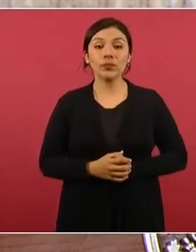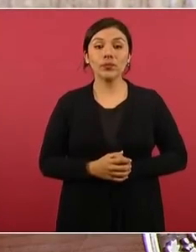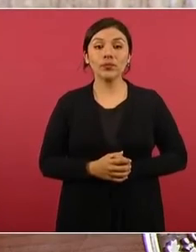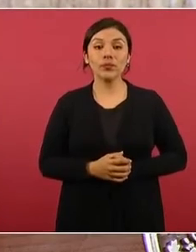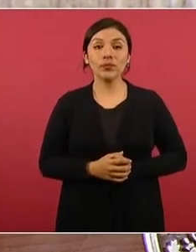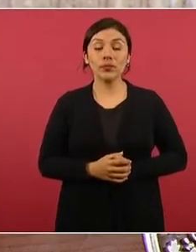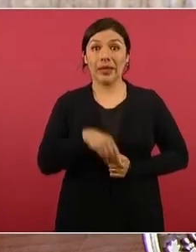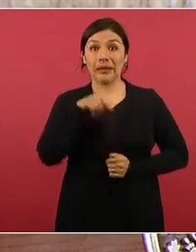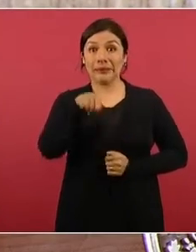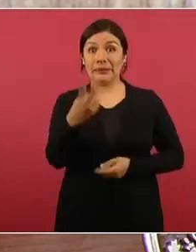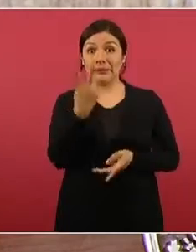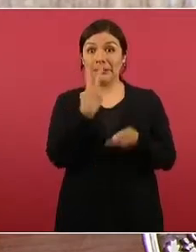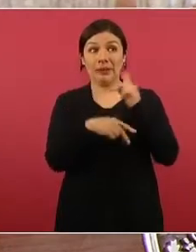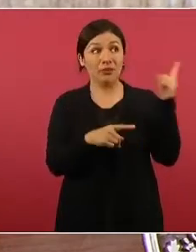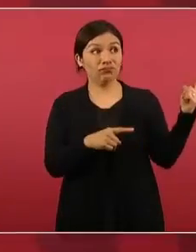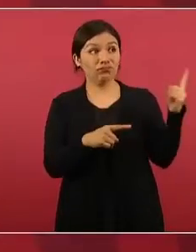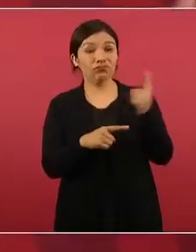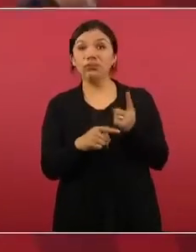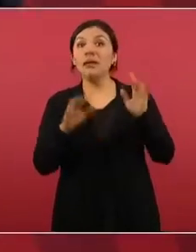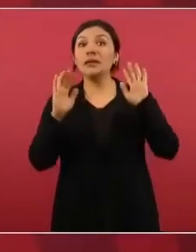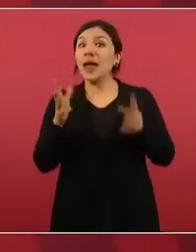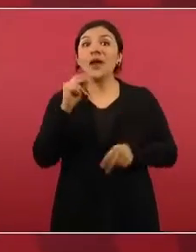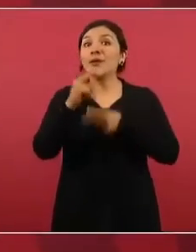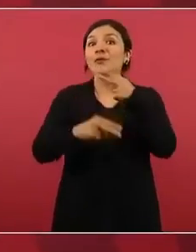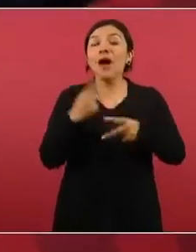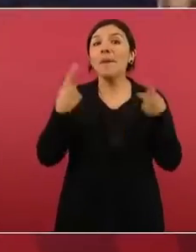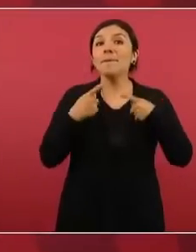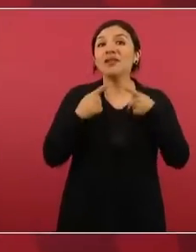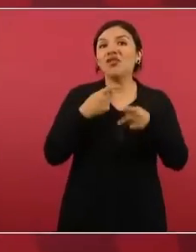apenas entró, ya no había periodistas, ya habíamos